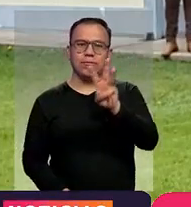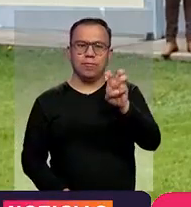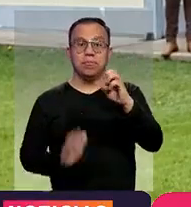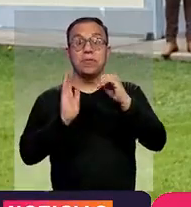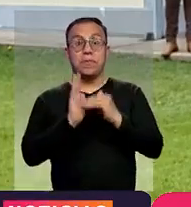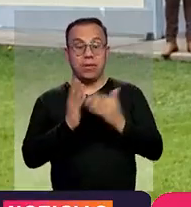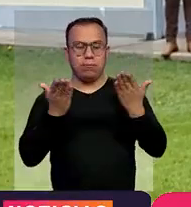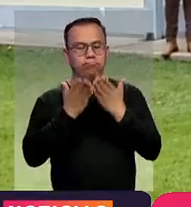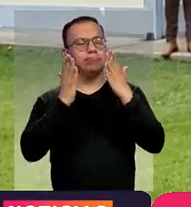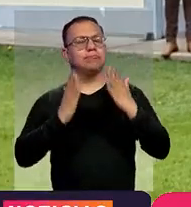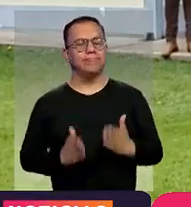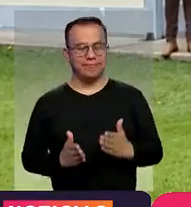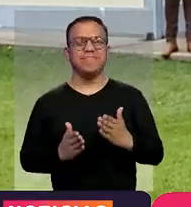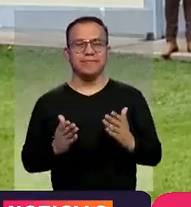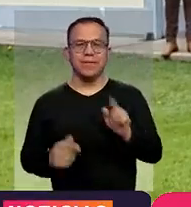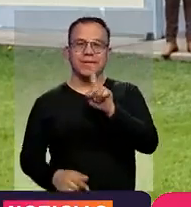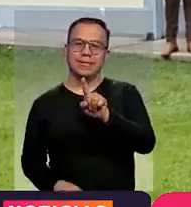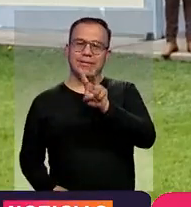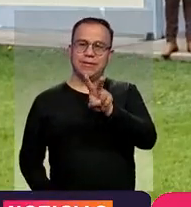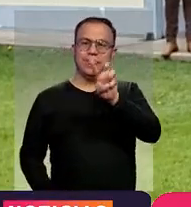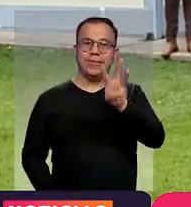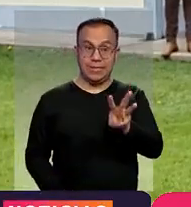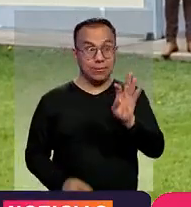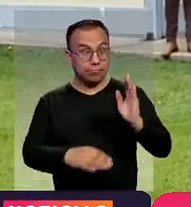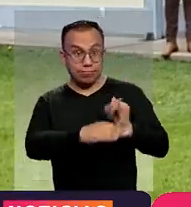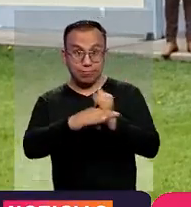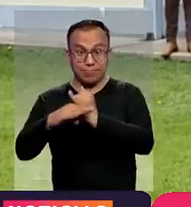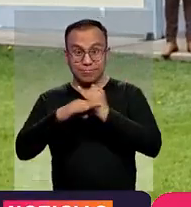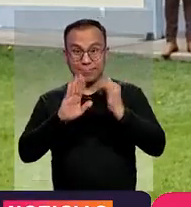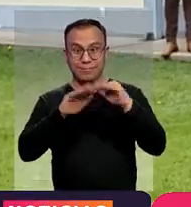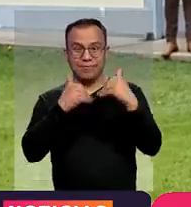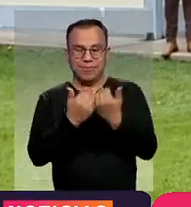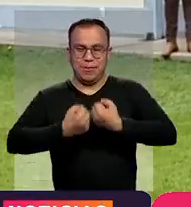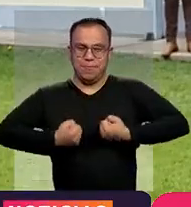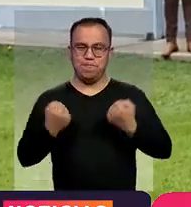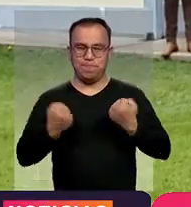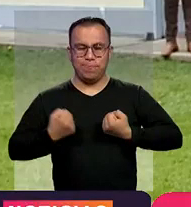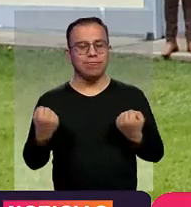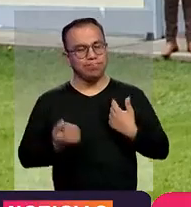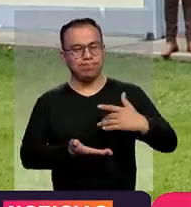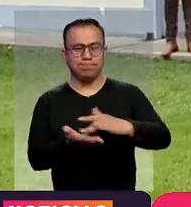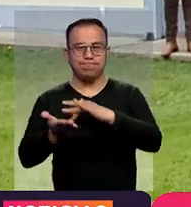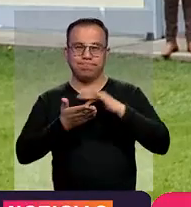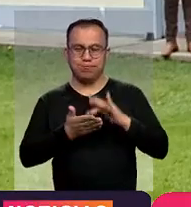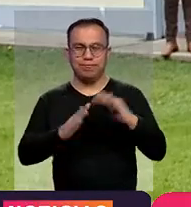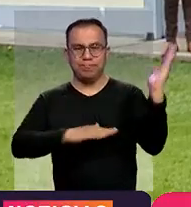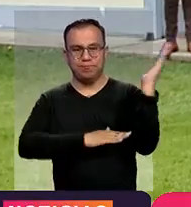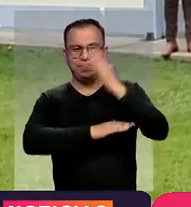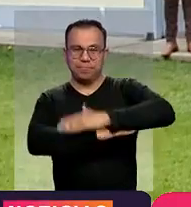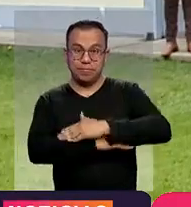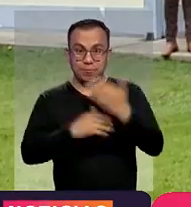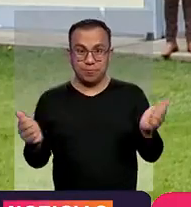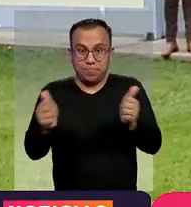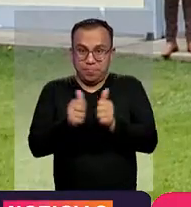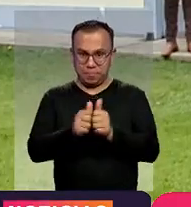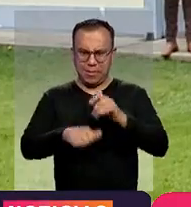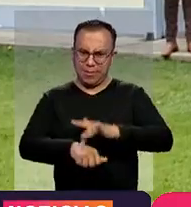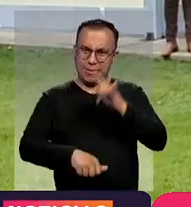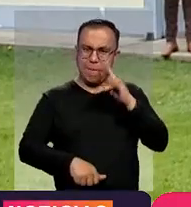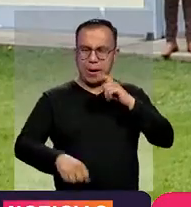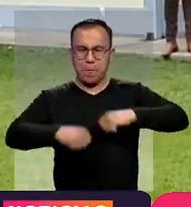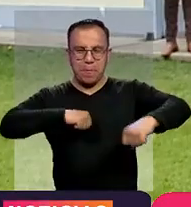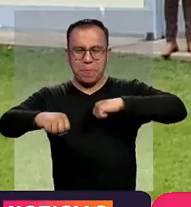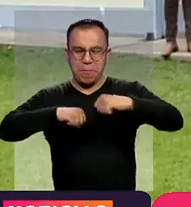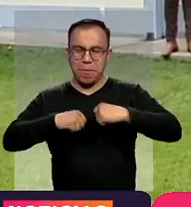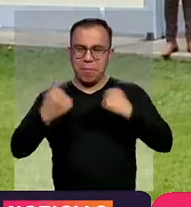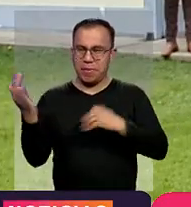38.000 estudiantes de 123 instituciones educativas de Bogotá participen de la jornada. Los acompañamos desde muy temprano y